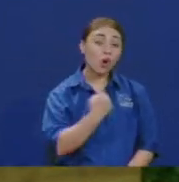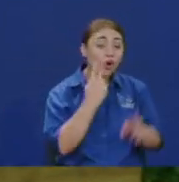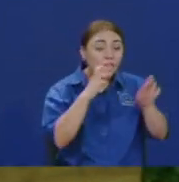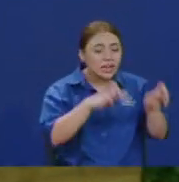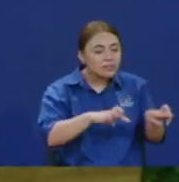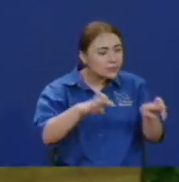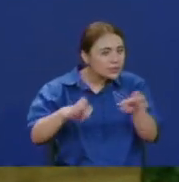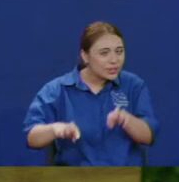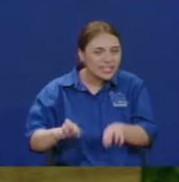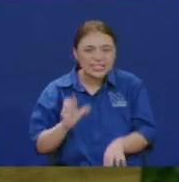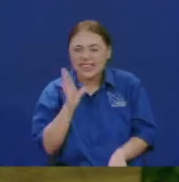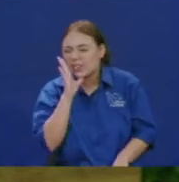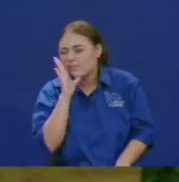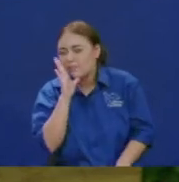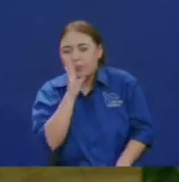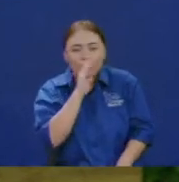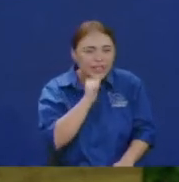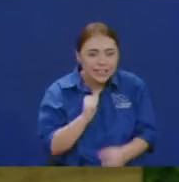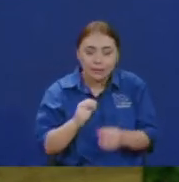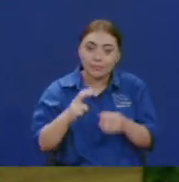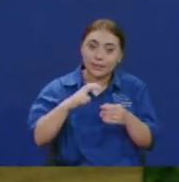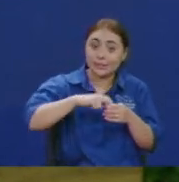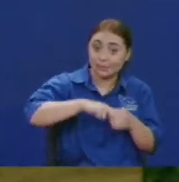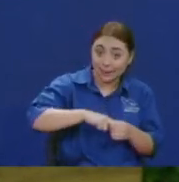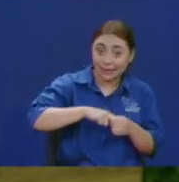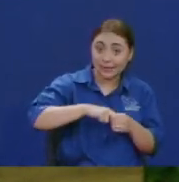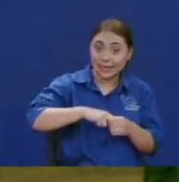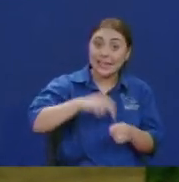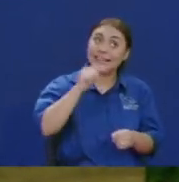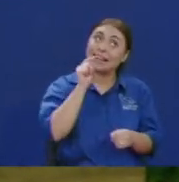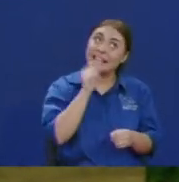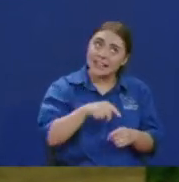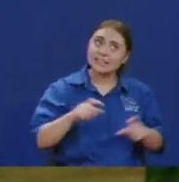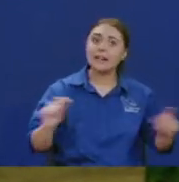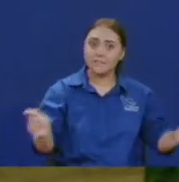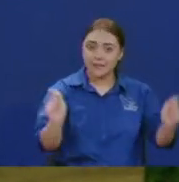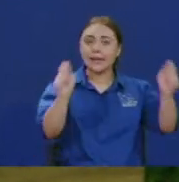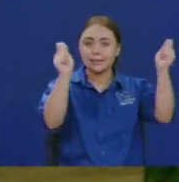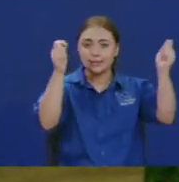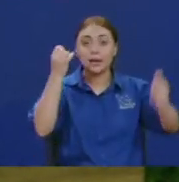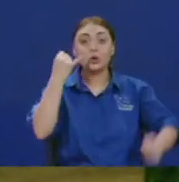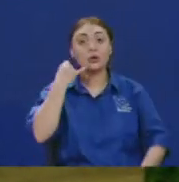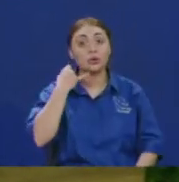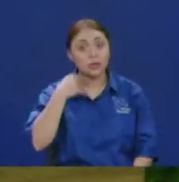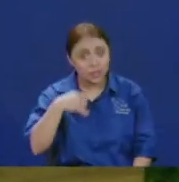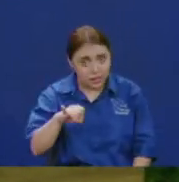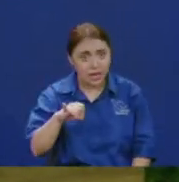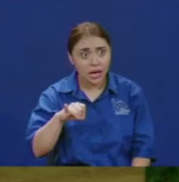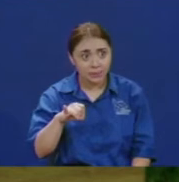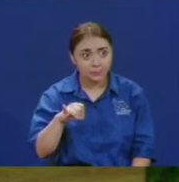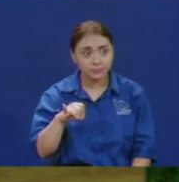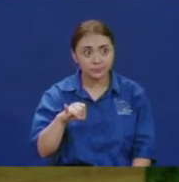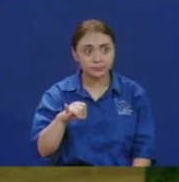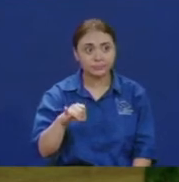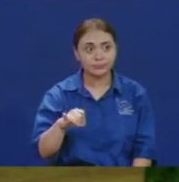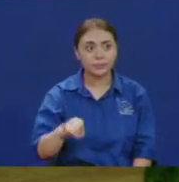de la Santa de la Pascua, es que la Pascua es la figura de Santa Cena, ¿eh? Entonces todos los que no